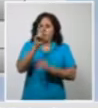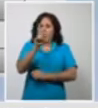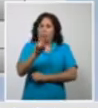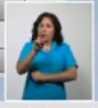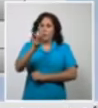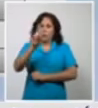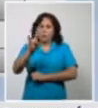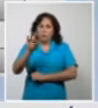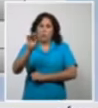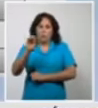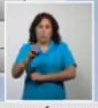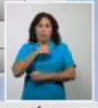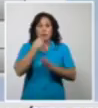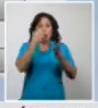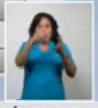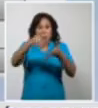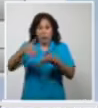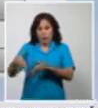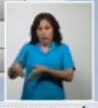274.290 fallecidos,